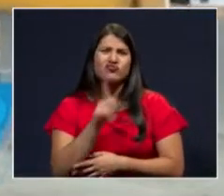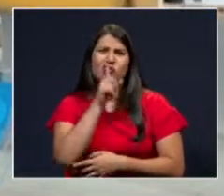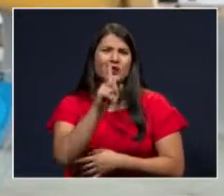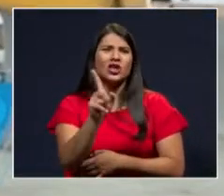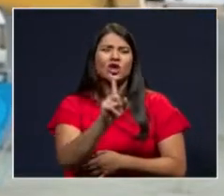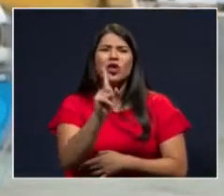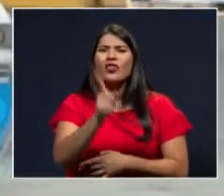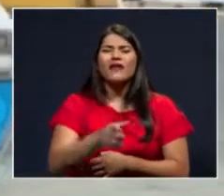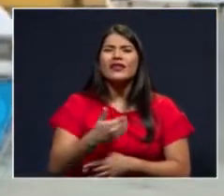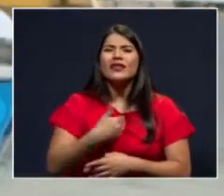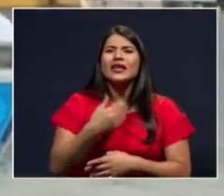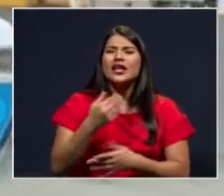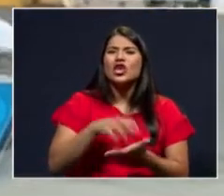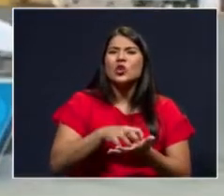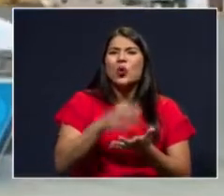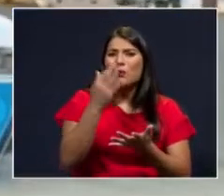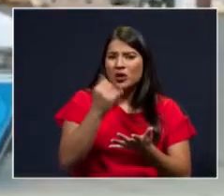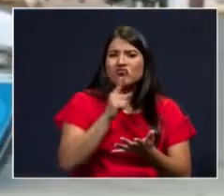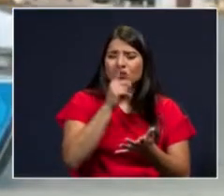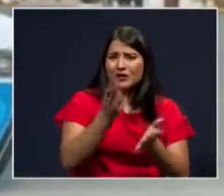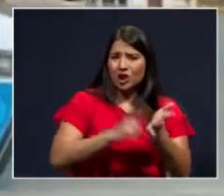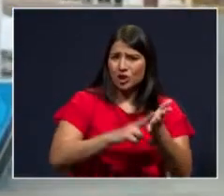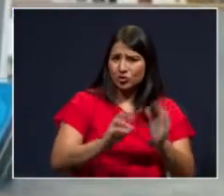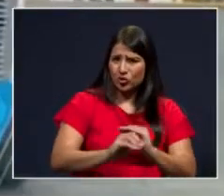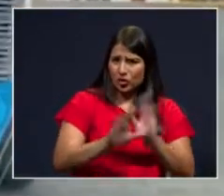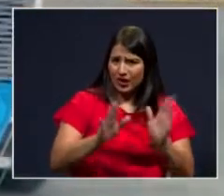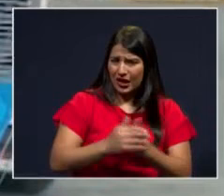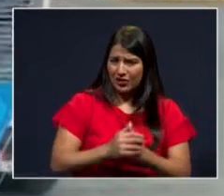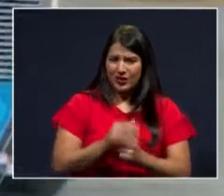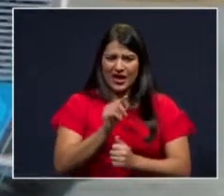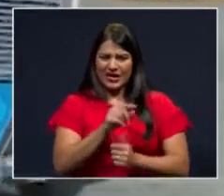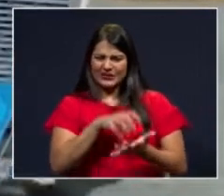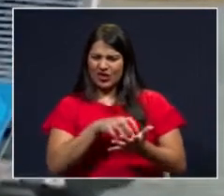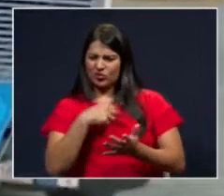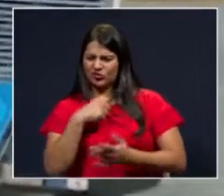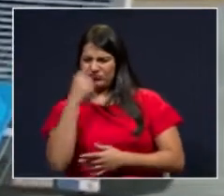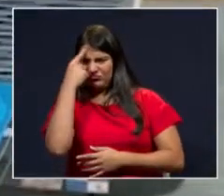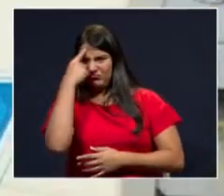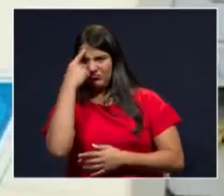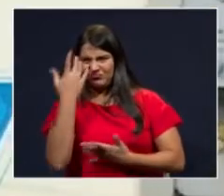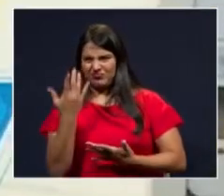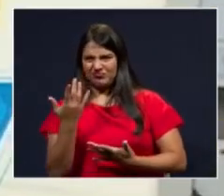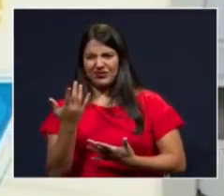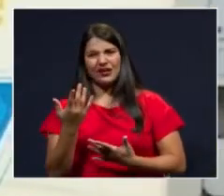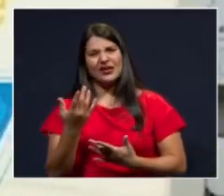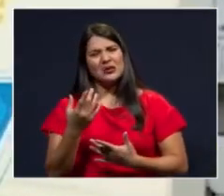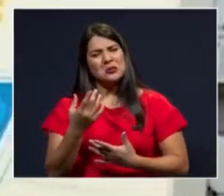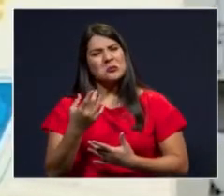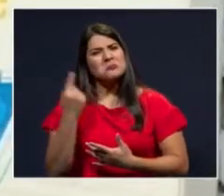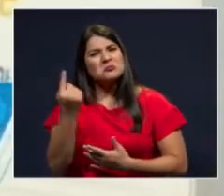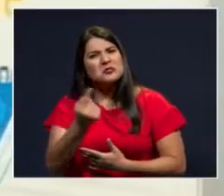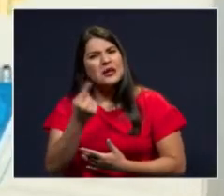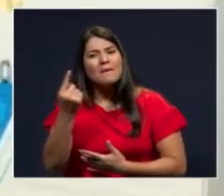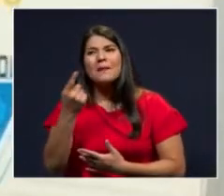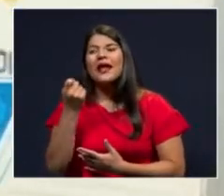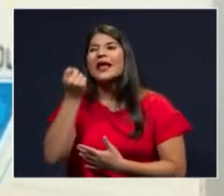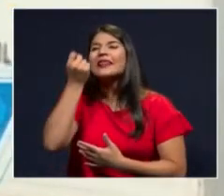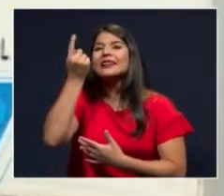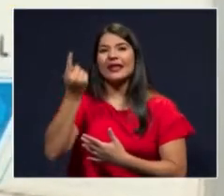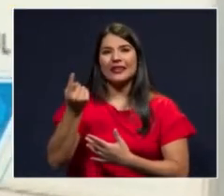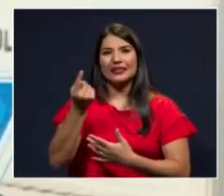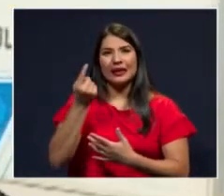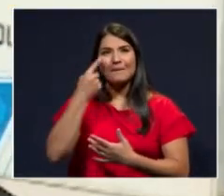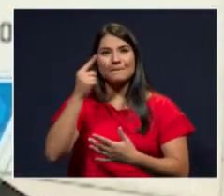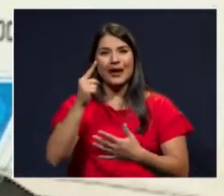claros, ese tipo de duda me llama poderosamente la atención que siempre siempre se interpreta en contra del pueblo de